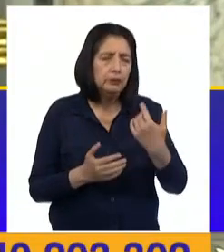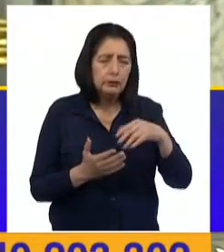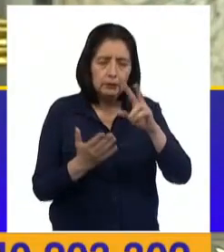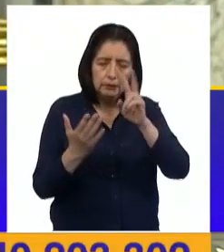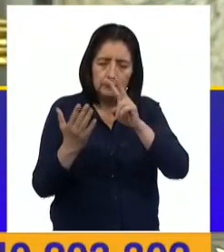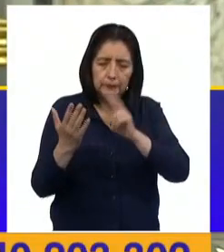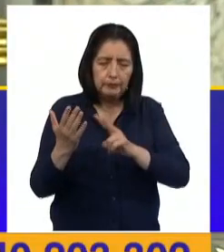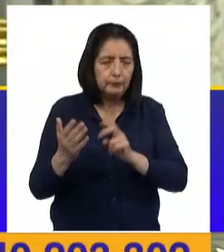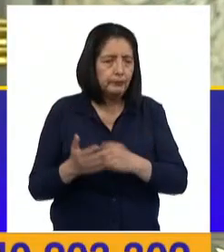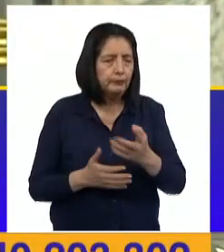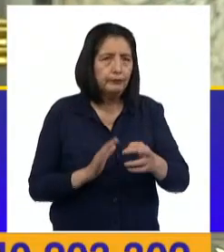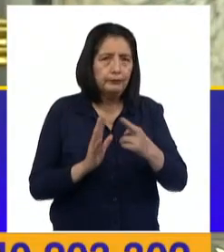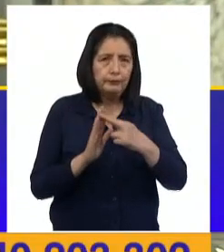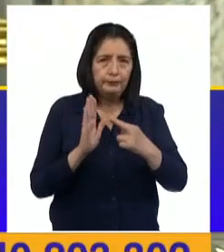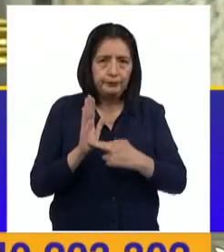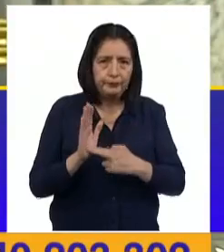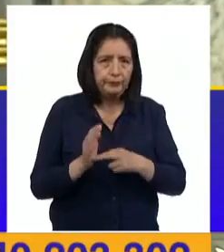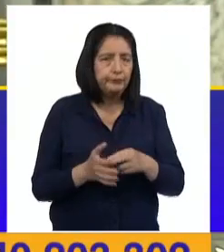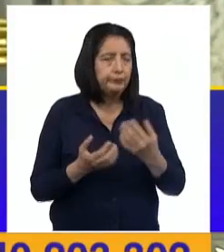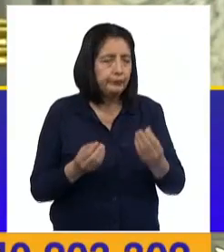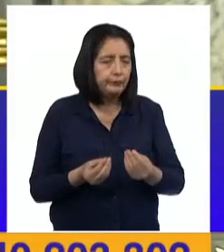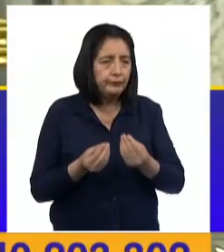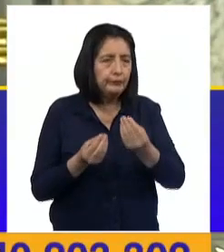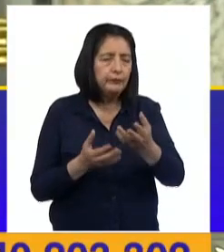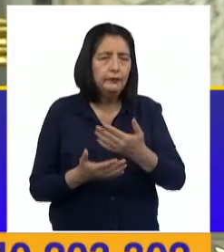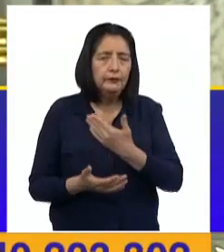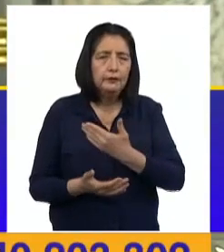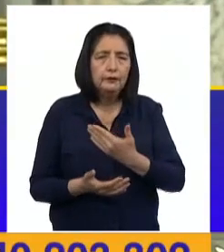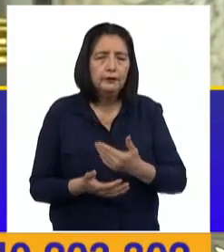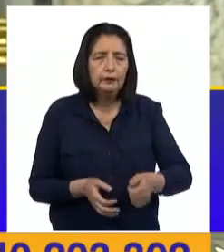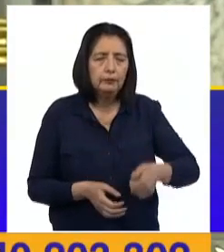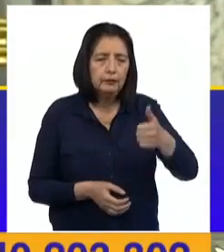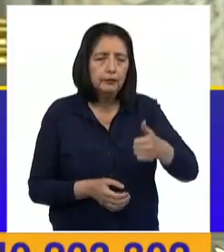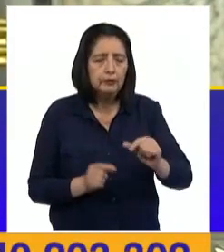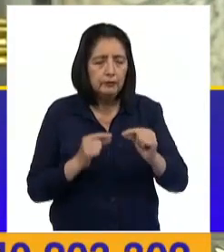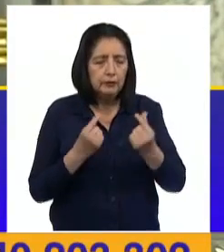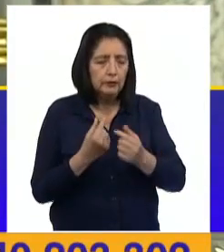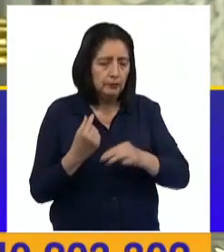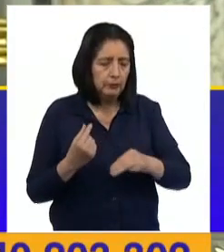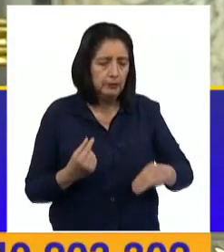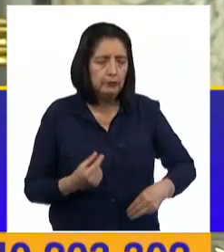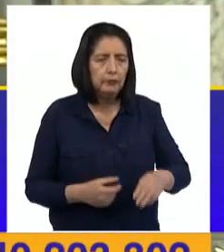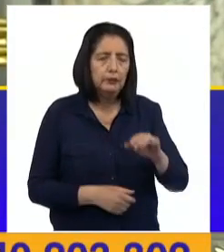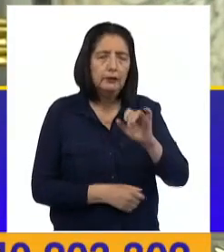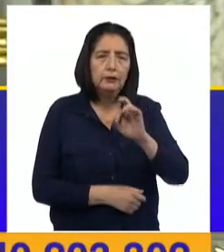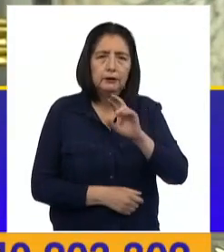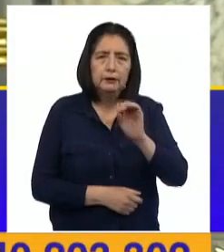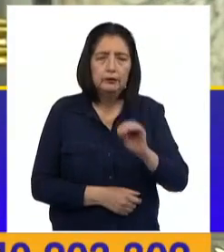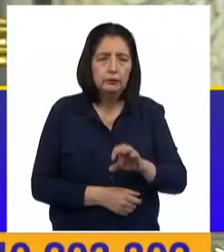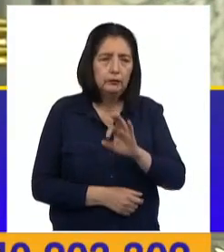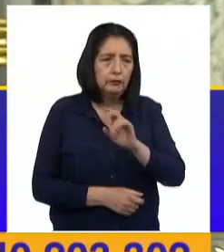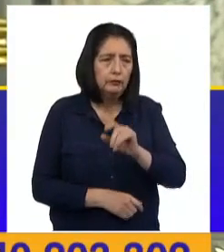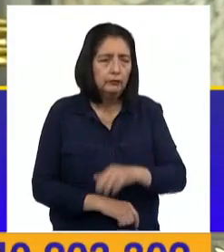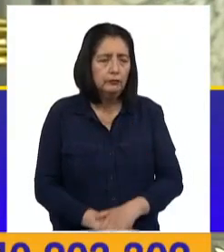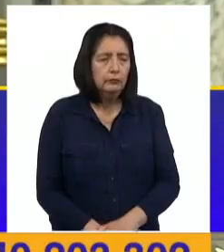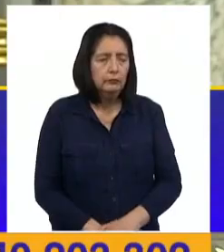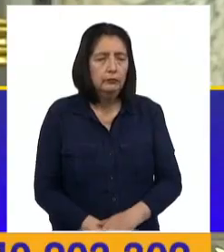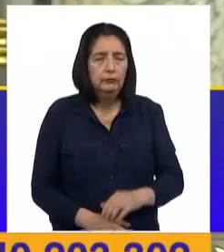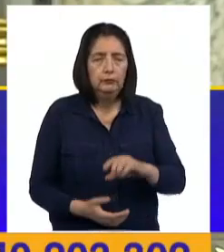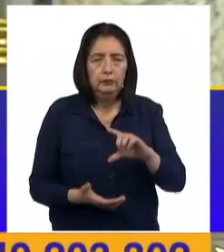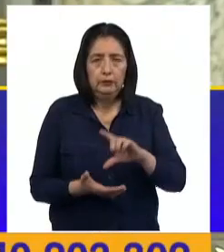lectura de la resolución por la cual se designa como jefe del gabinete ministerial a Antero Flores Araos.